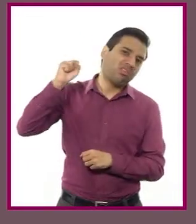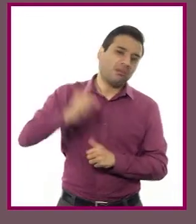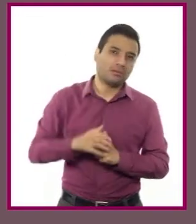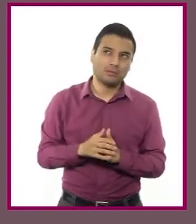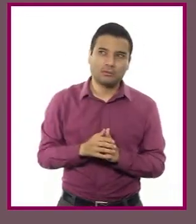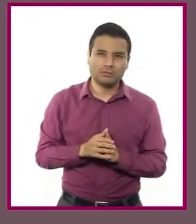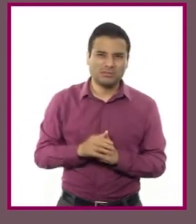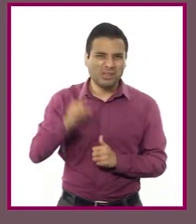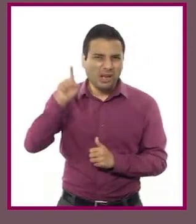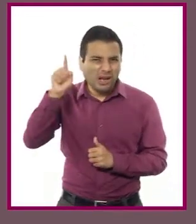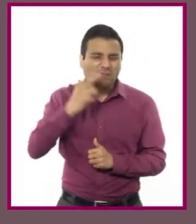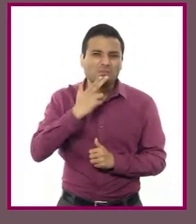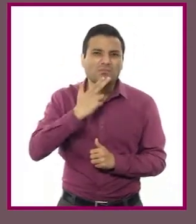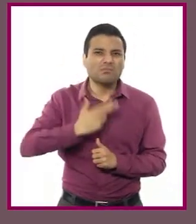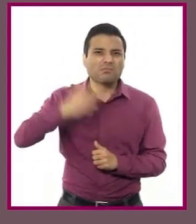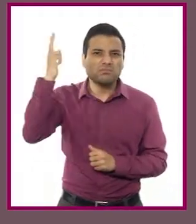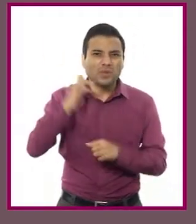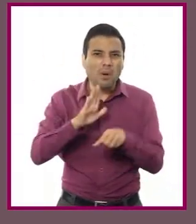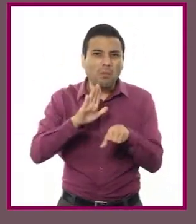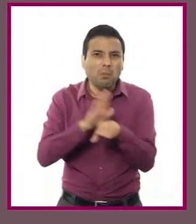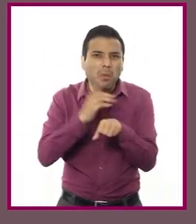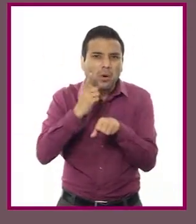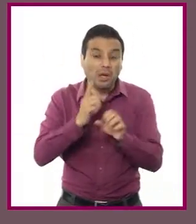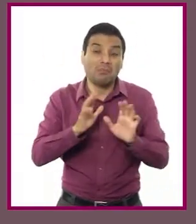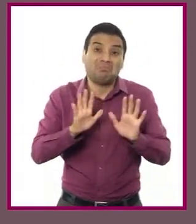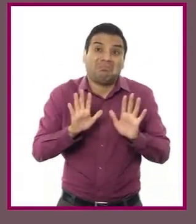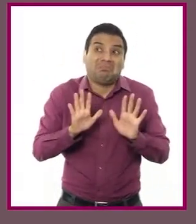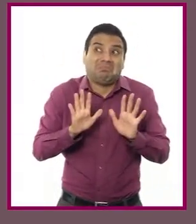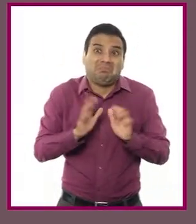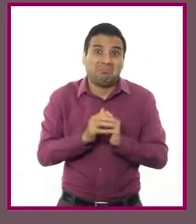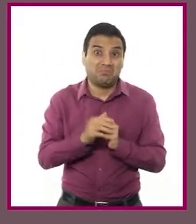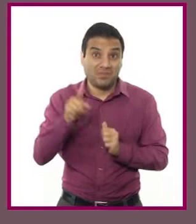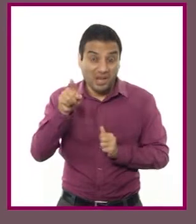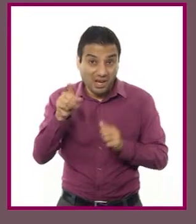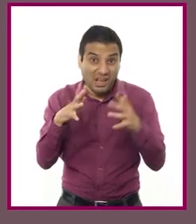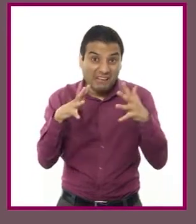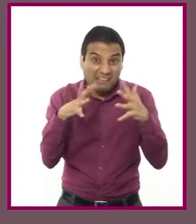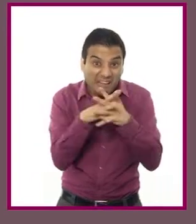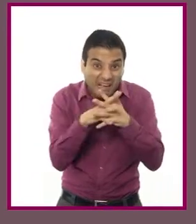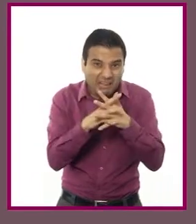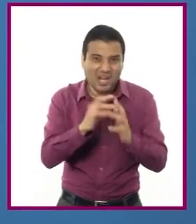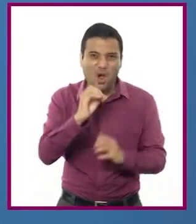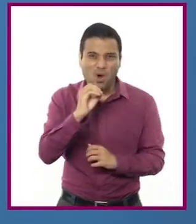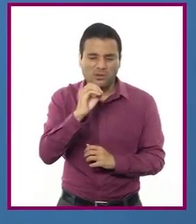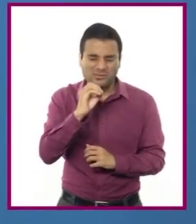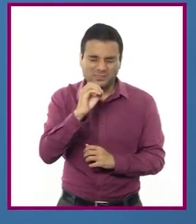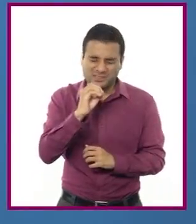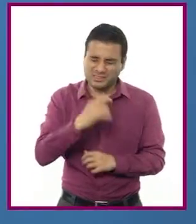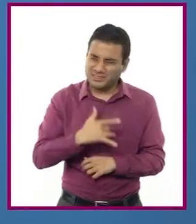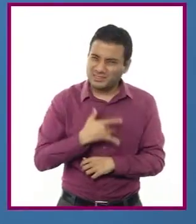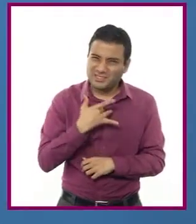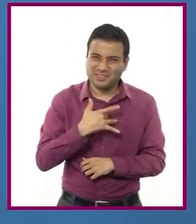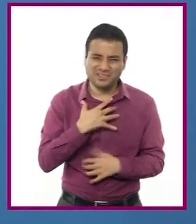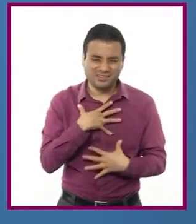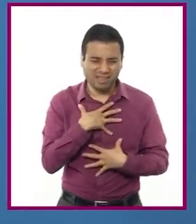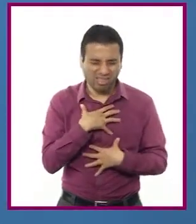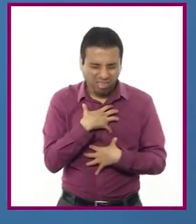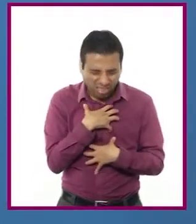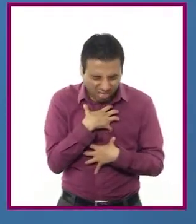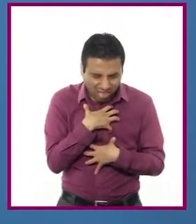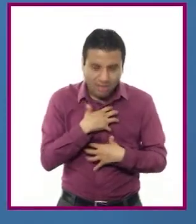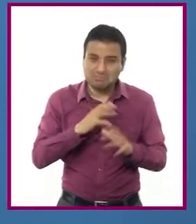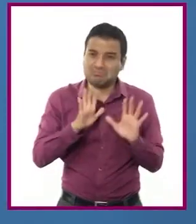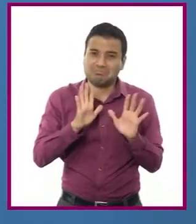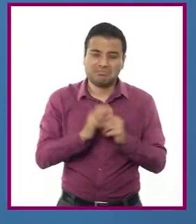sabe por qué se ahorcó. Si por la guerra o por haber comprobado lo repugnante que es el hombre. En la guerra no se hacían